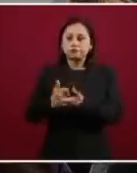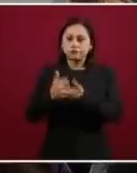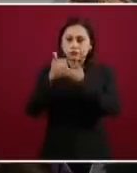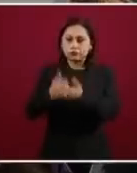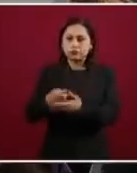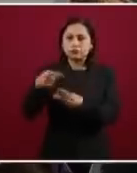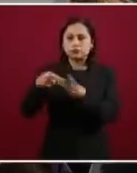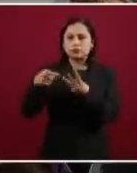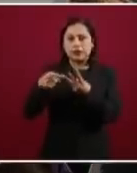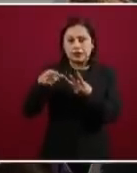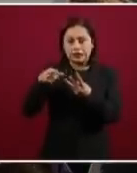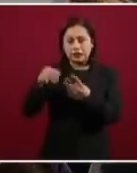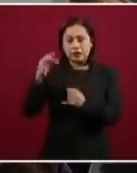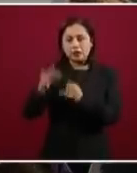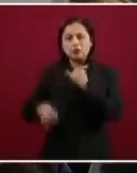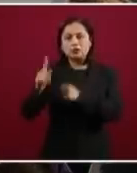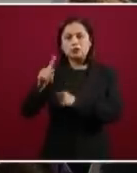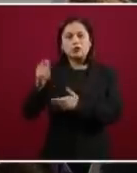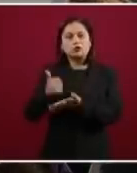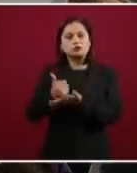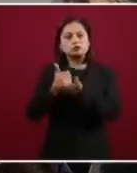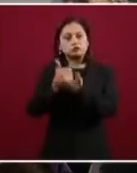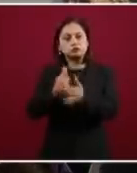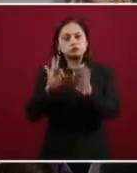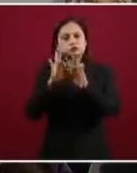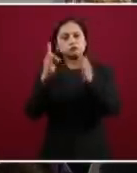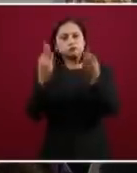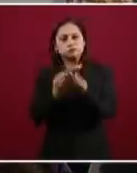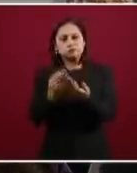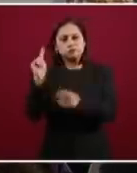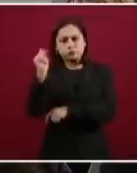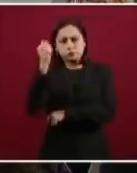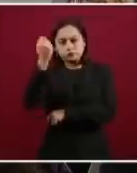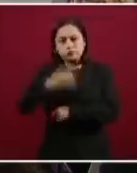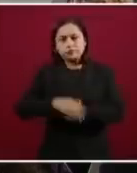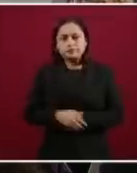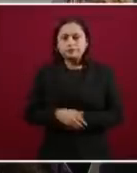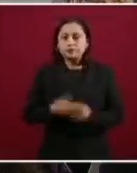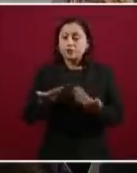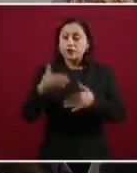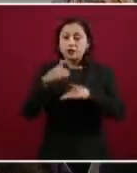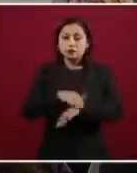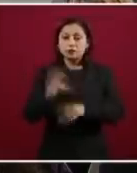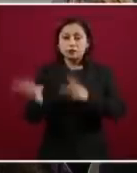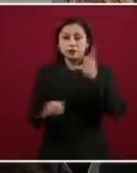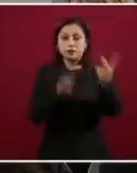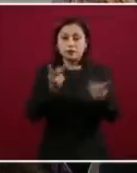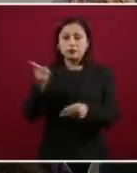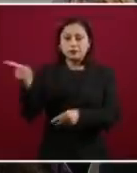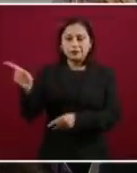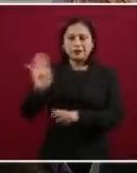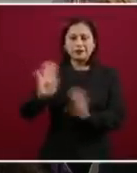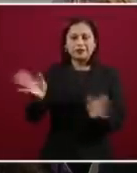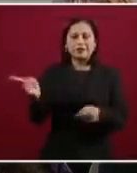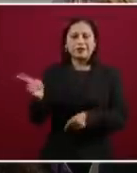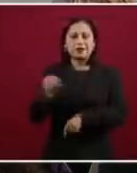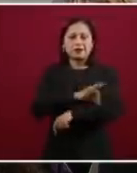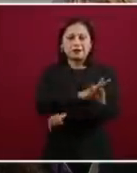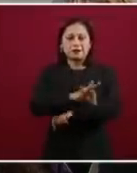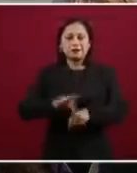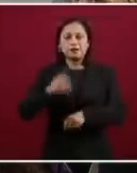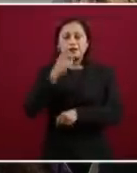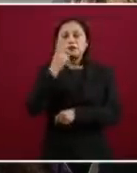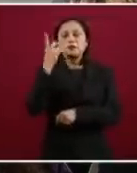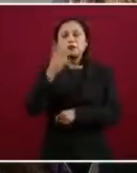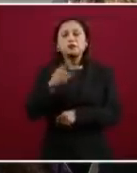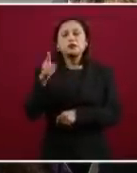órgano técnico. En cuanto a las etapas de la consulta, como ha sido dicho aquí por el arquitecto Rogelio Jiménez, hemos realizado una serie de